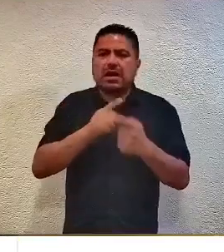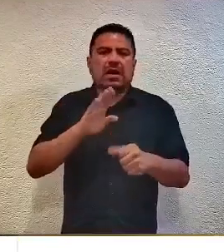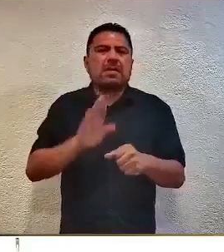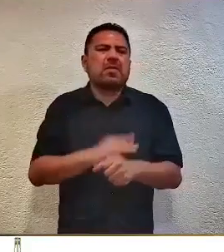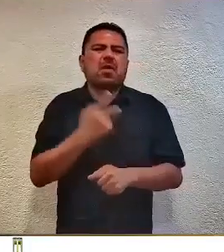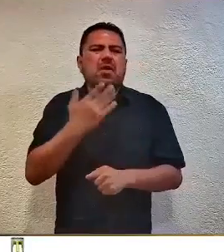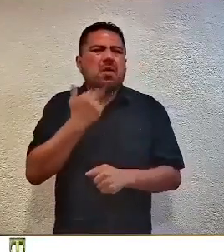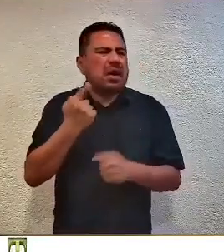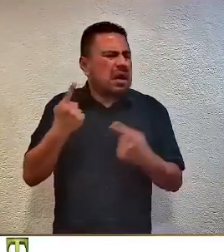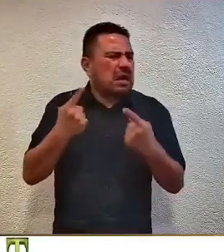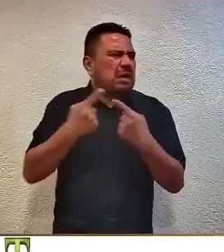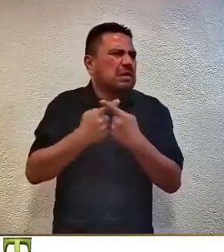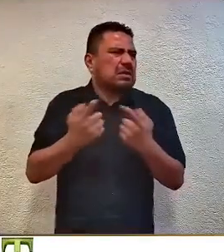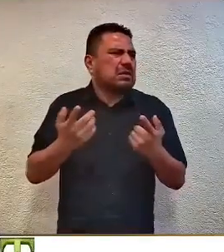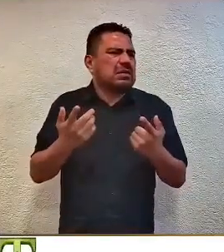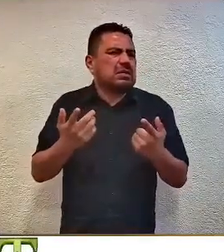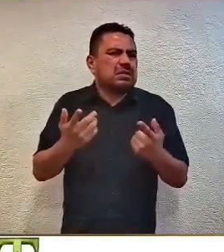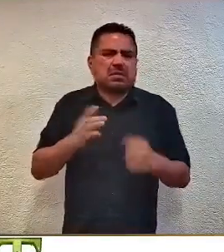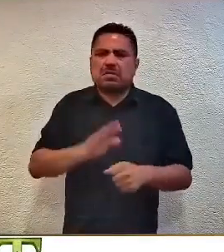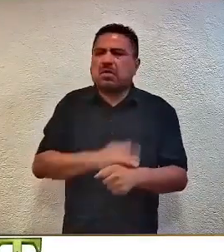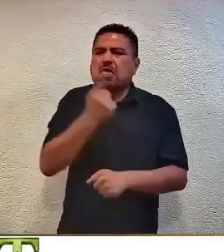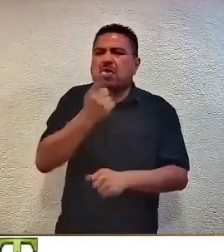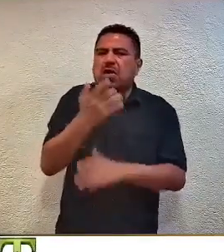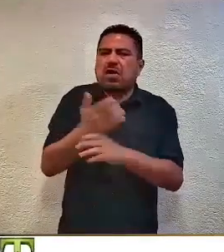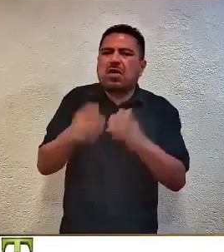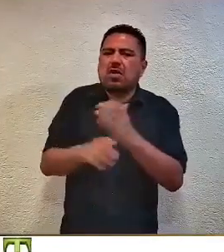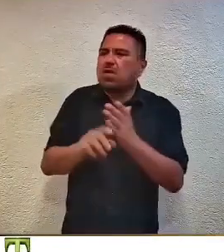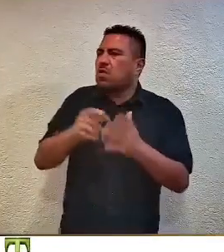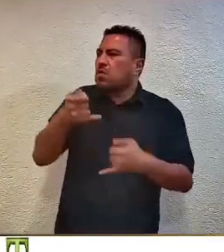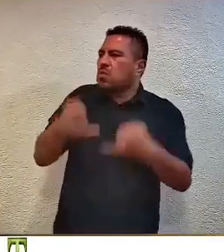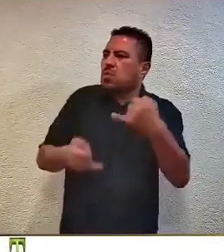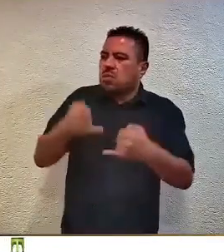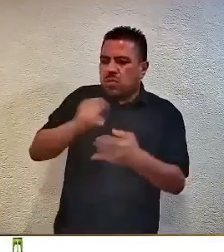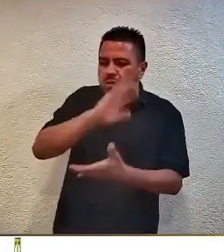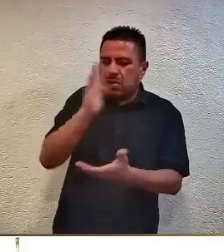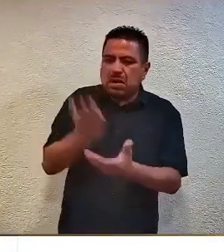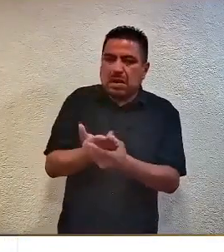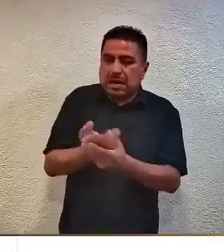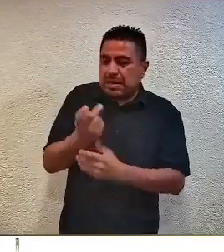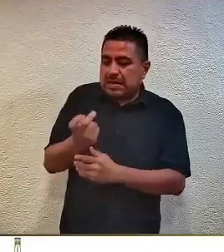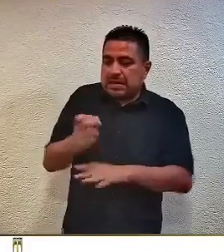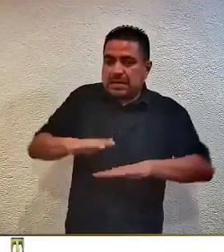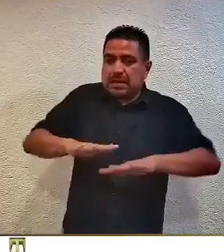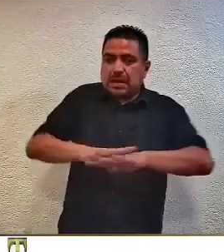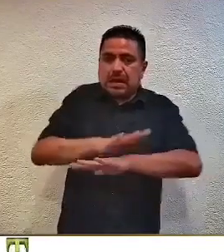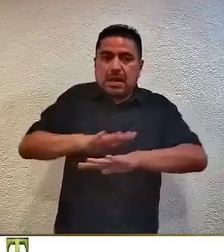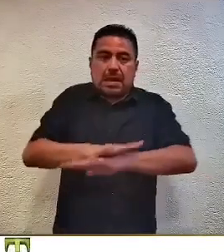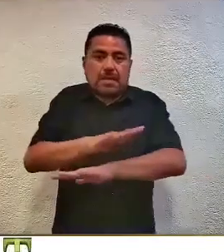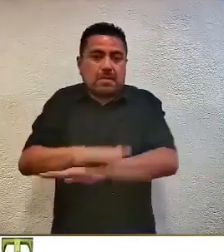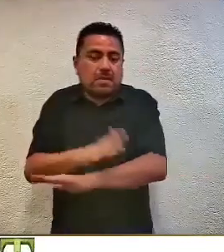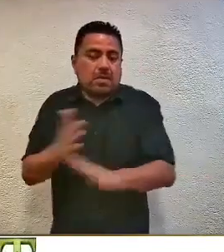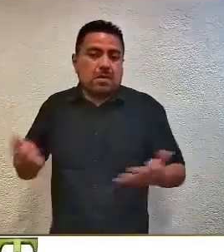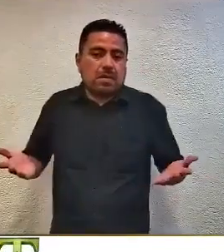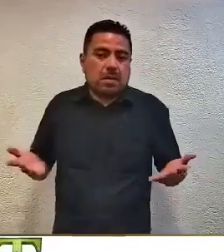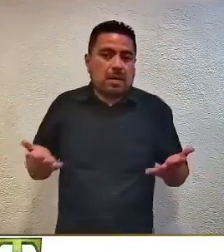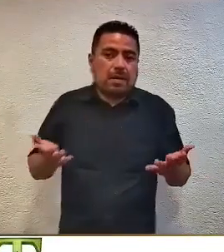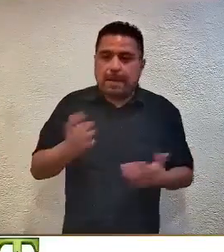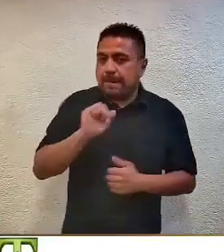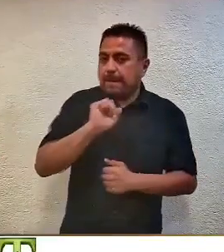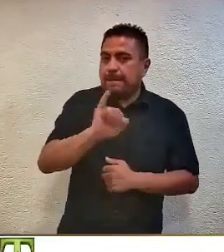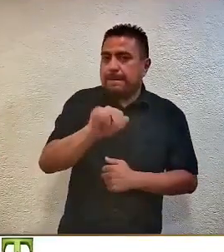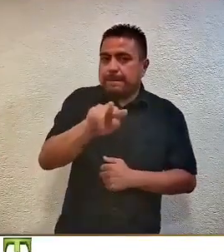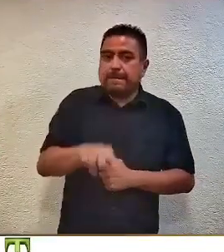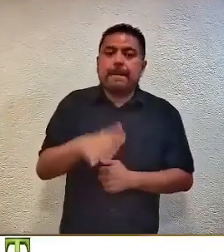tal incongruencia? Pues obvio, porque la situación jurídica de este expediente cambió. Es decir, efectivamente